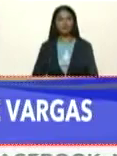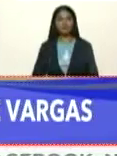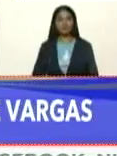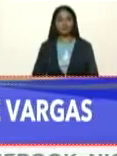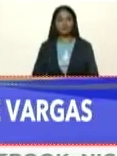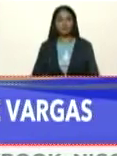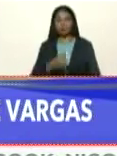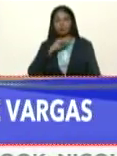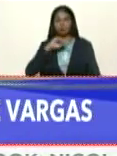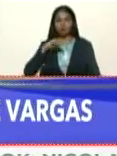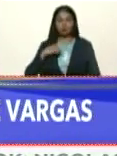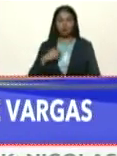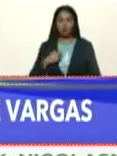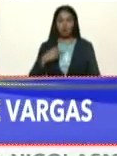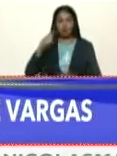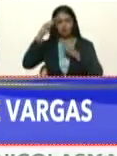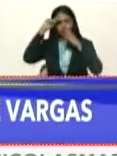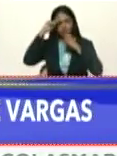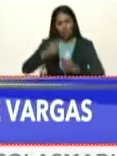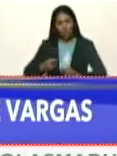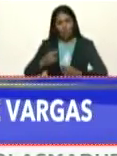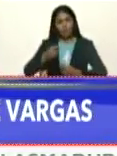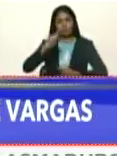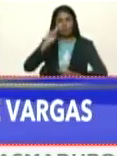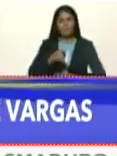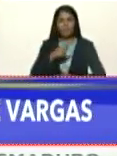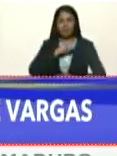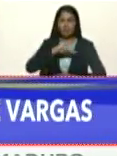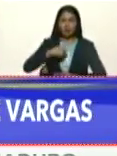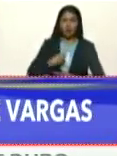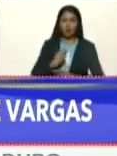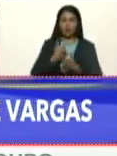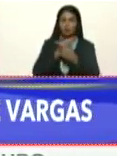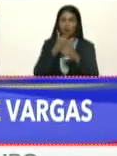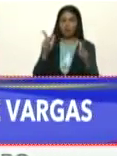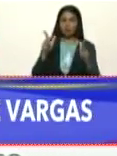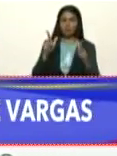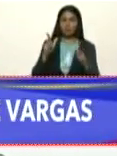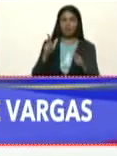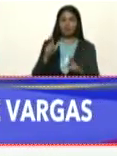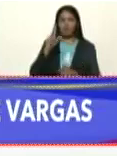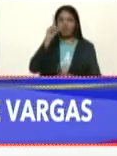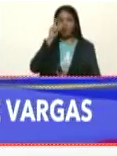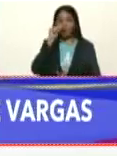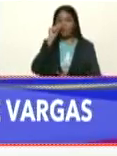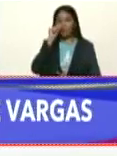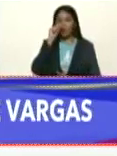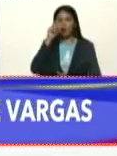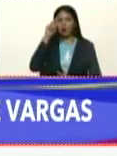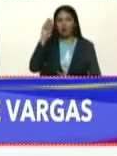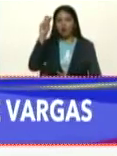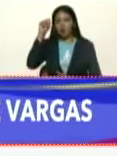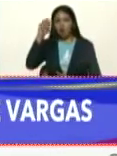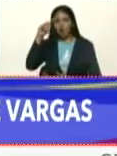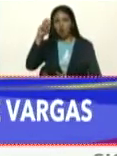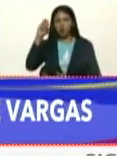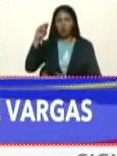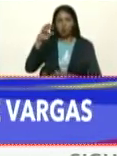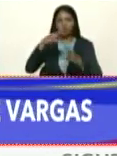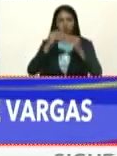Le hemos rendido tributo a nuestro libertador coronel Juan José Rondón. Sus restos